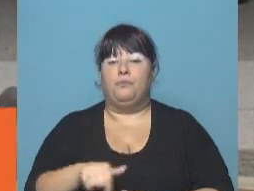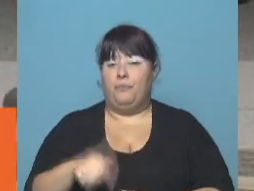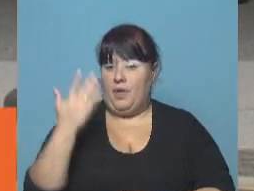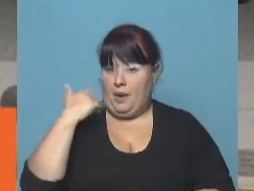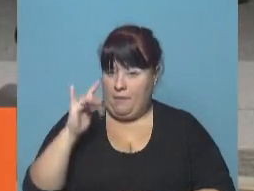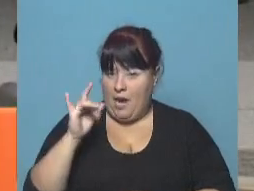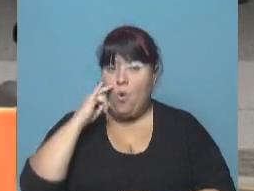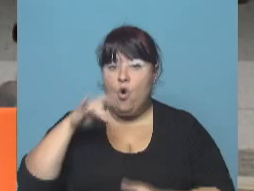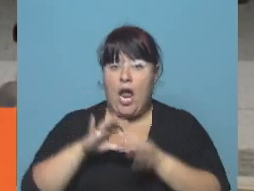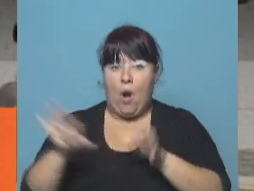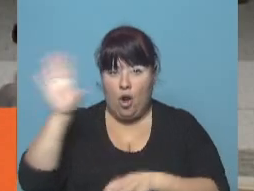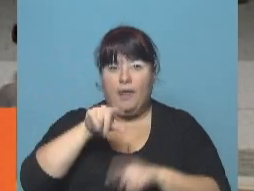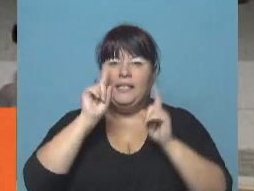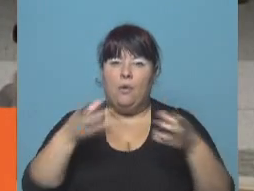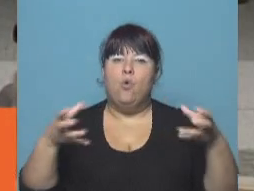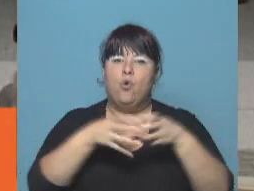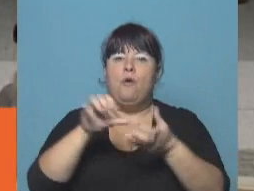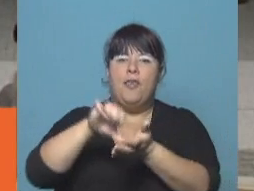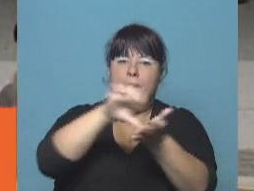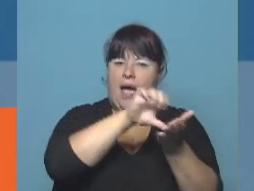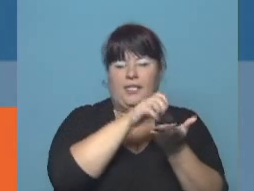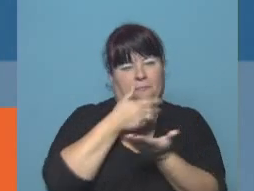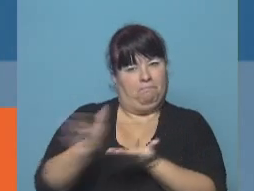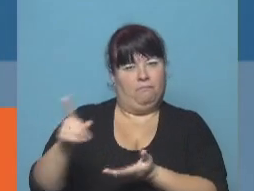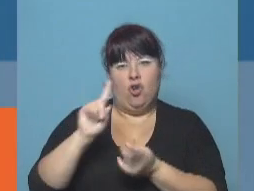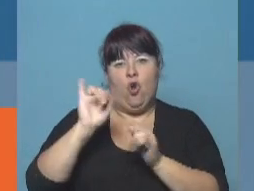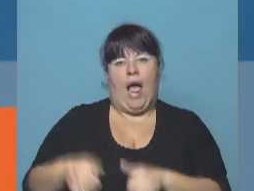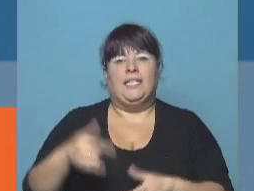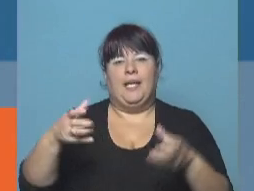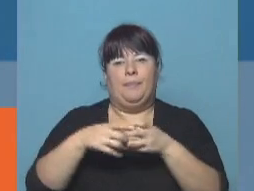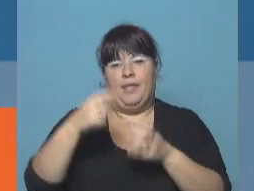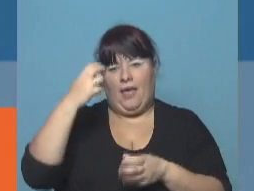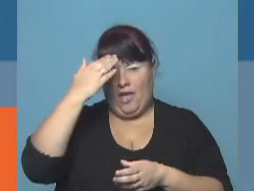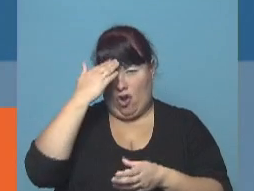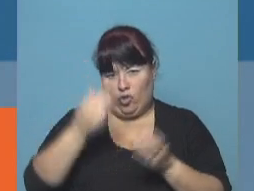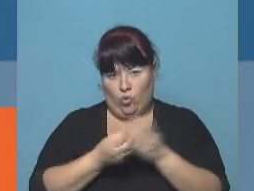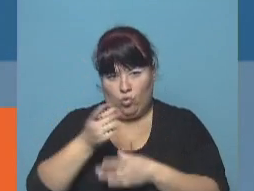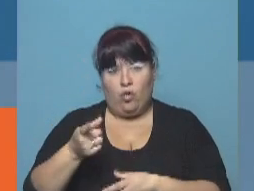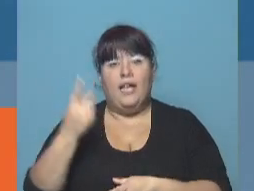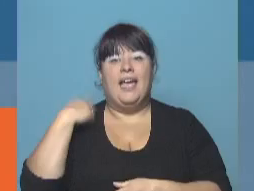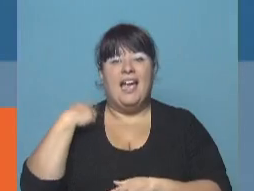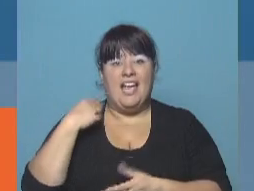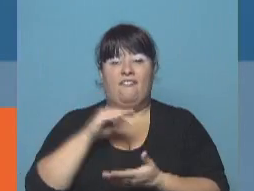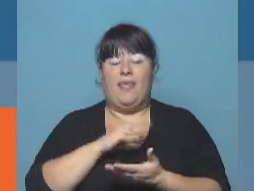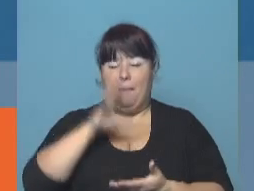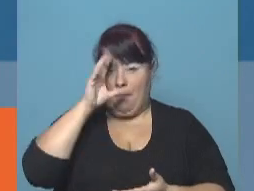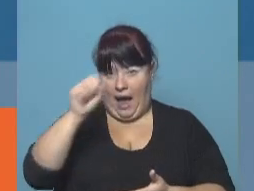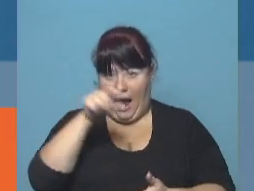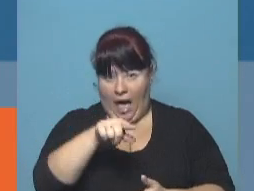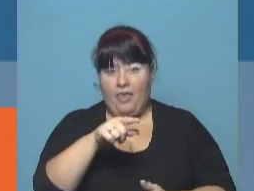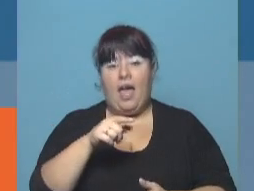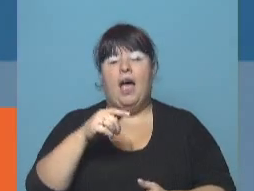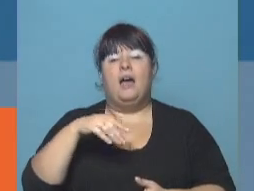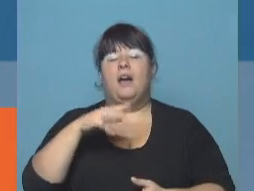miércoles, la Unión Europea se sumó al grupo de naciones que no reconocen la Asamblea Constituyente. La jefa de la diplomacia de ese bloque,